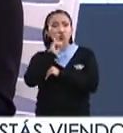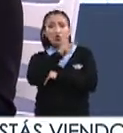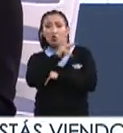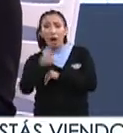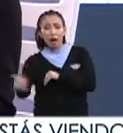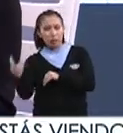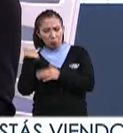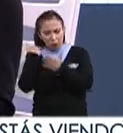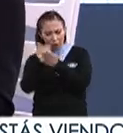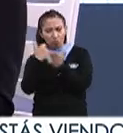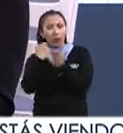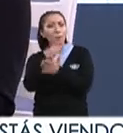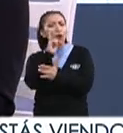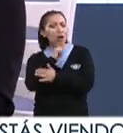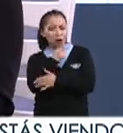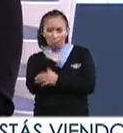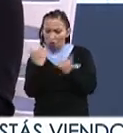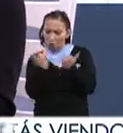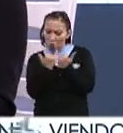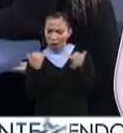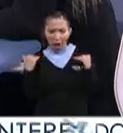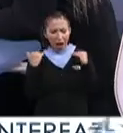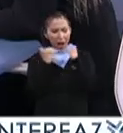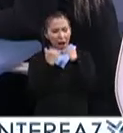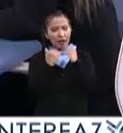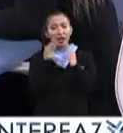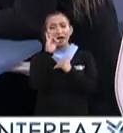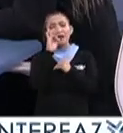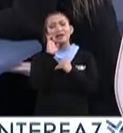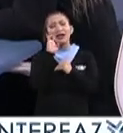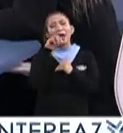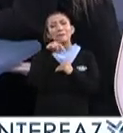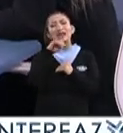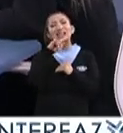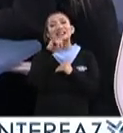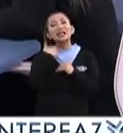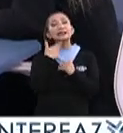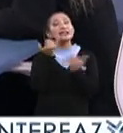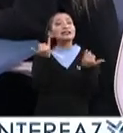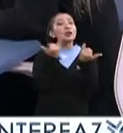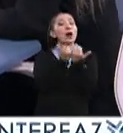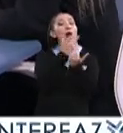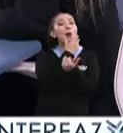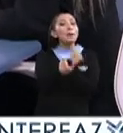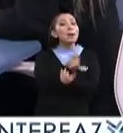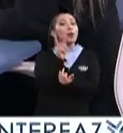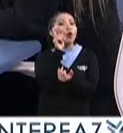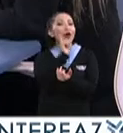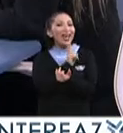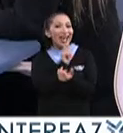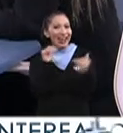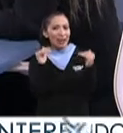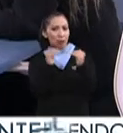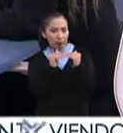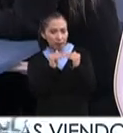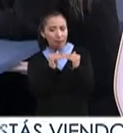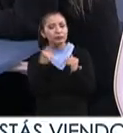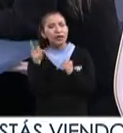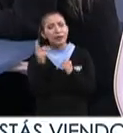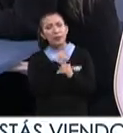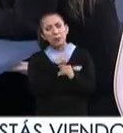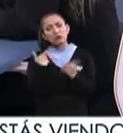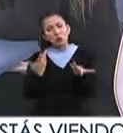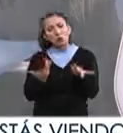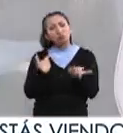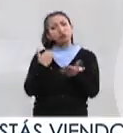mujeres feministas comprometidos con la igualdad, ¿no? Ser feminista es aquel que cree en la igualdad entre hombres y mujeres, ¿no? Y creo que hay que